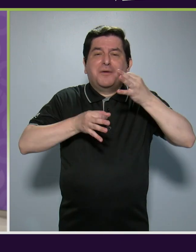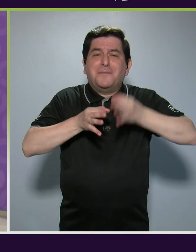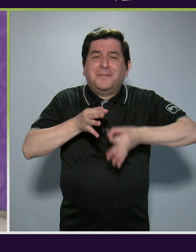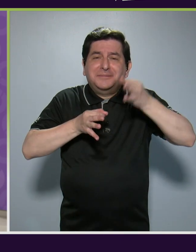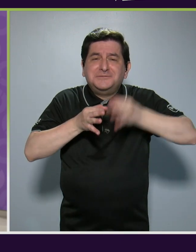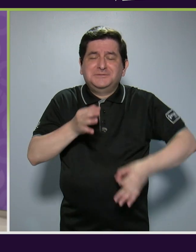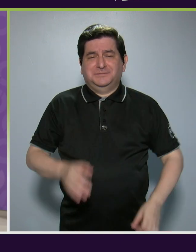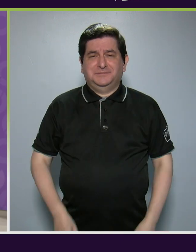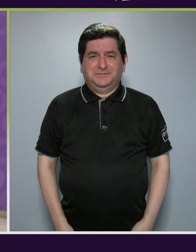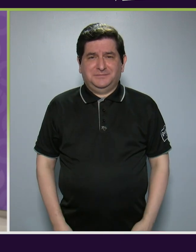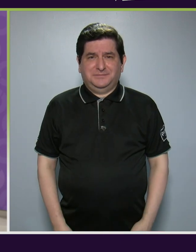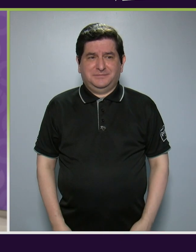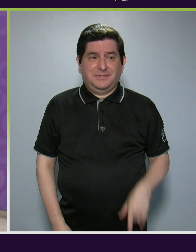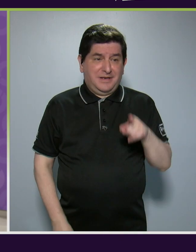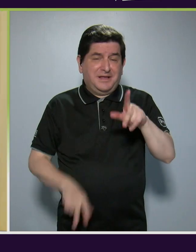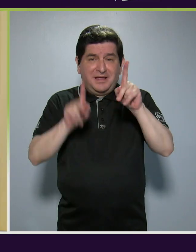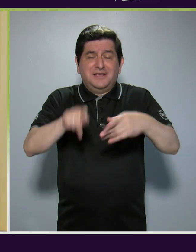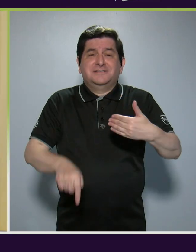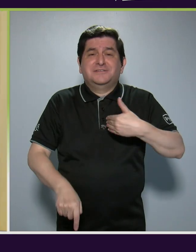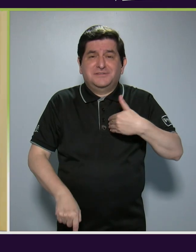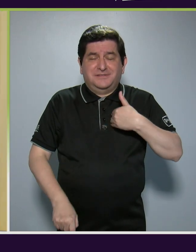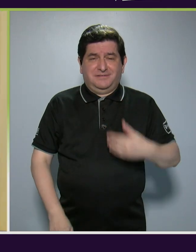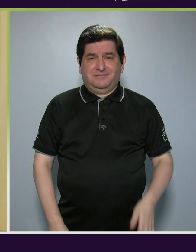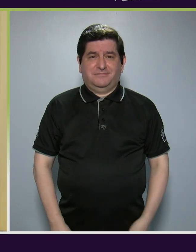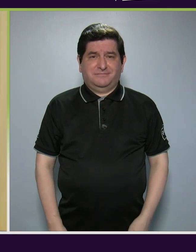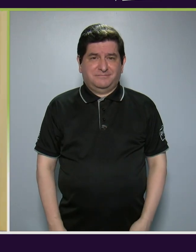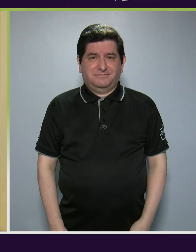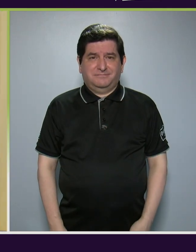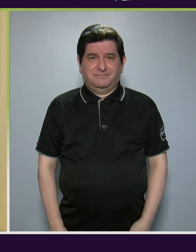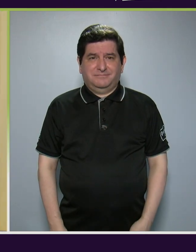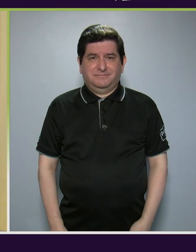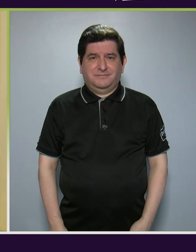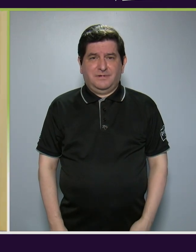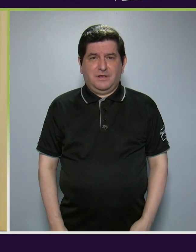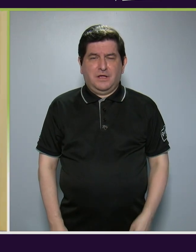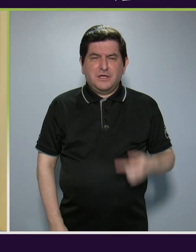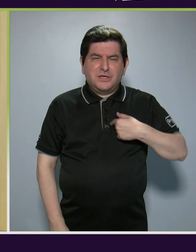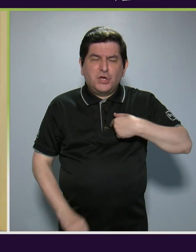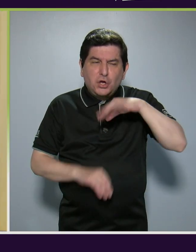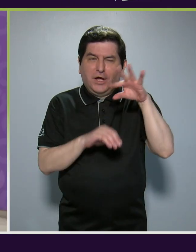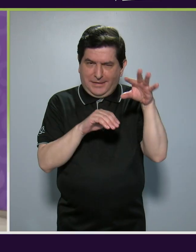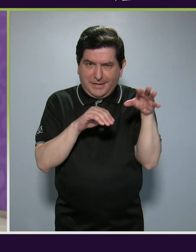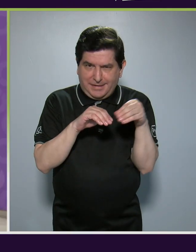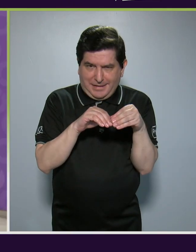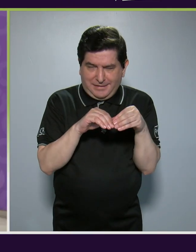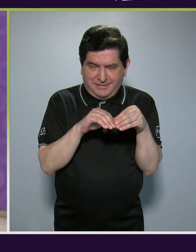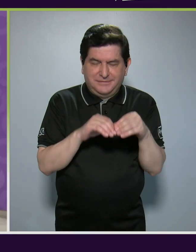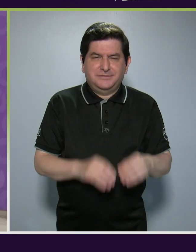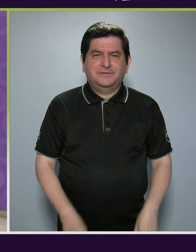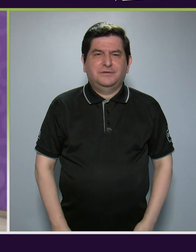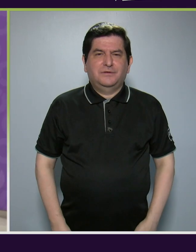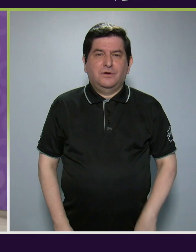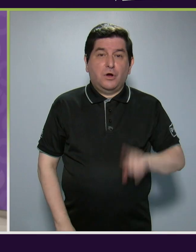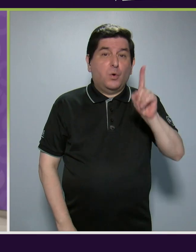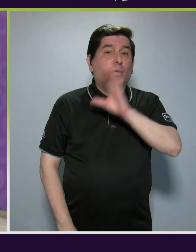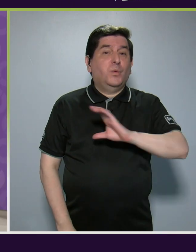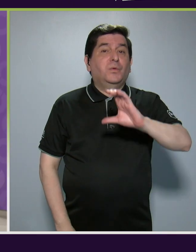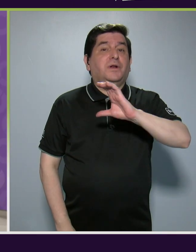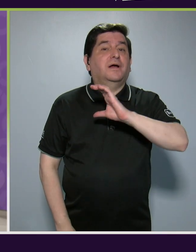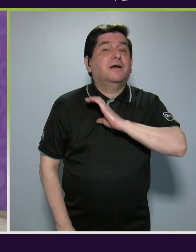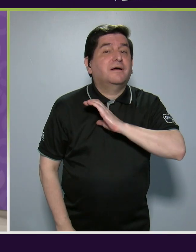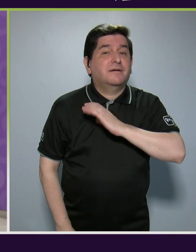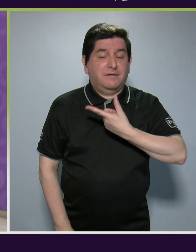lleva estas personas. Y nada más apuntar que uno de los aspectos